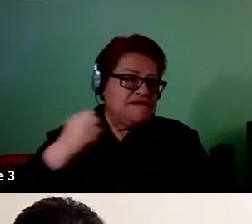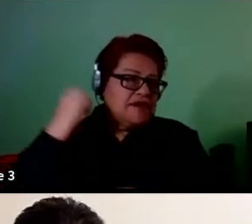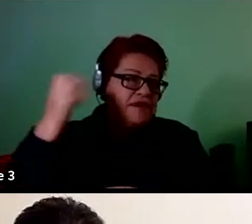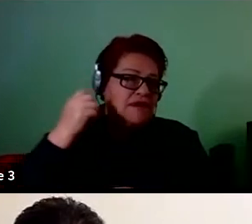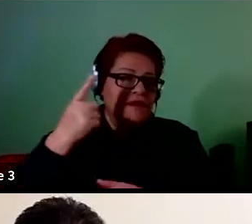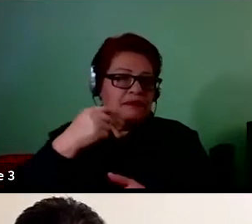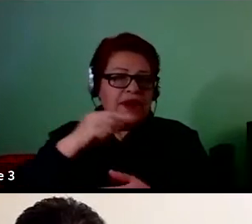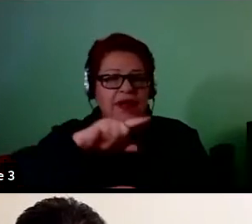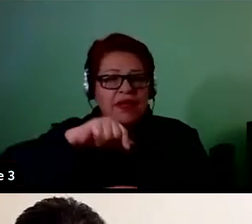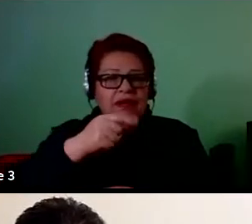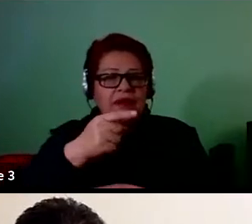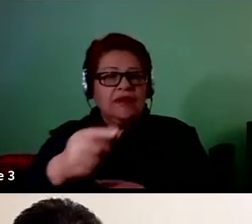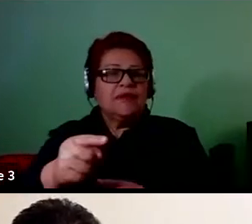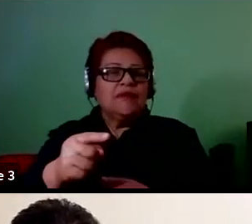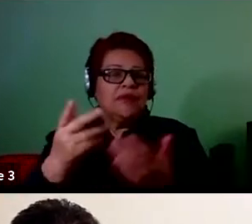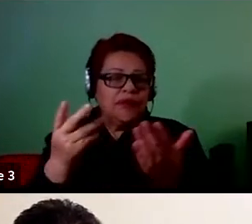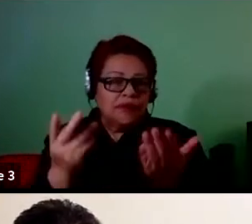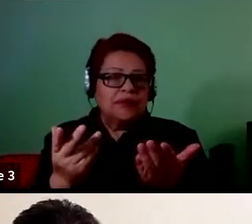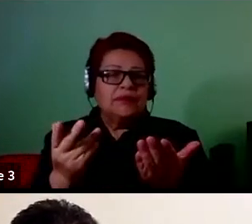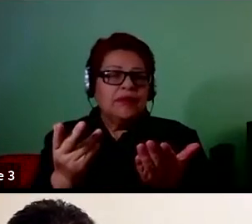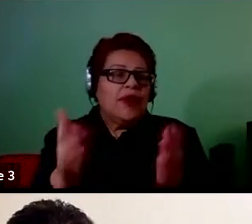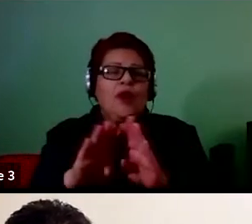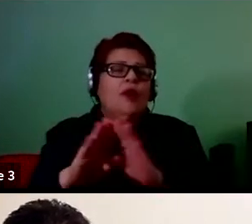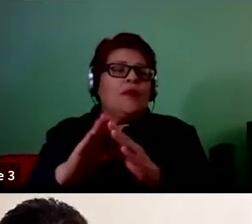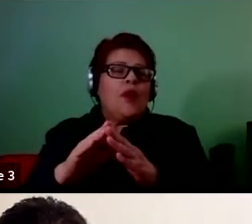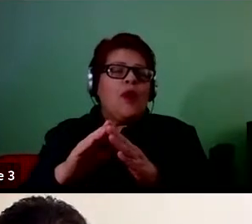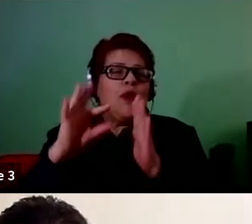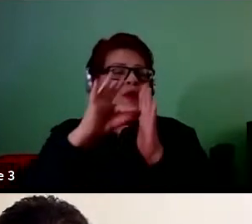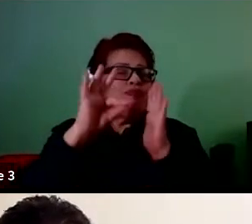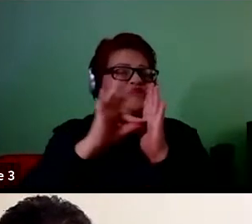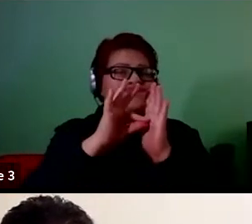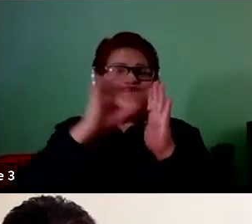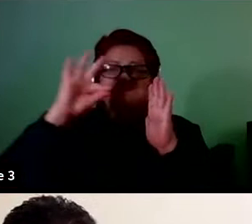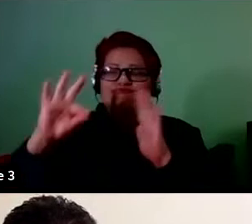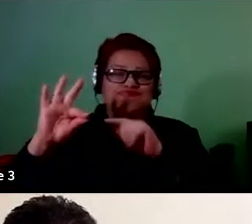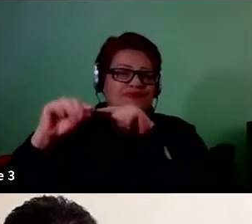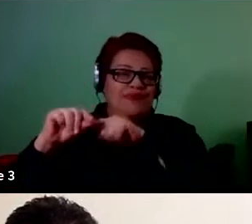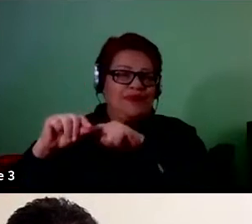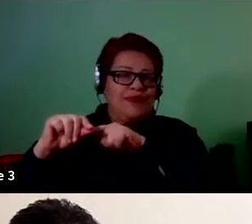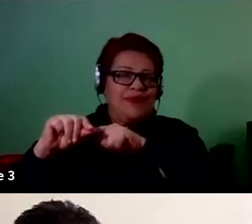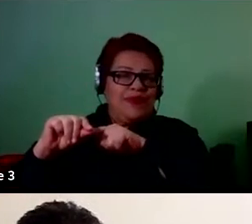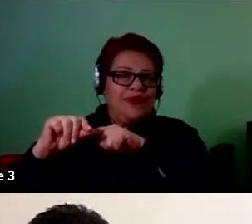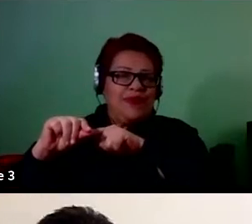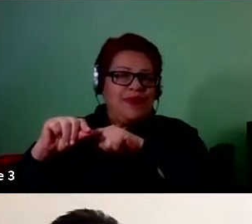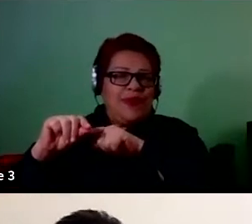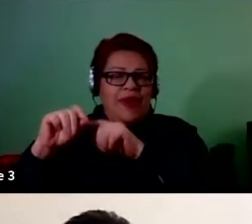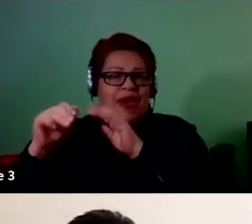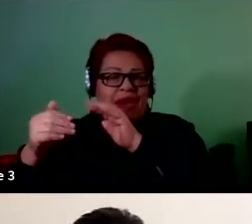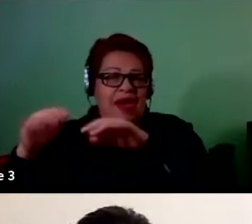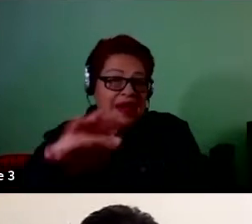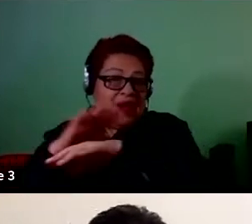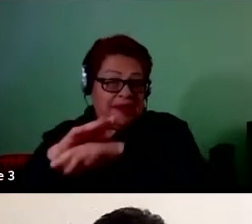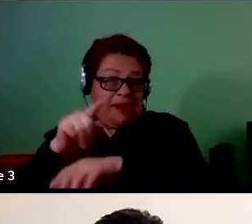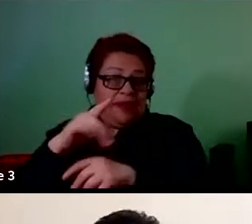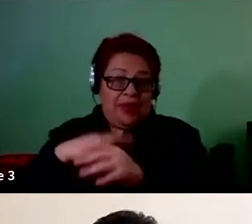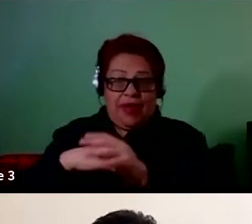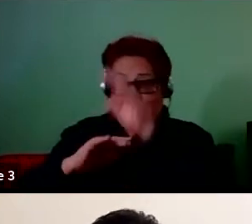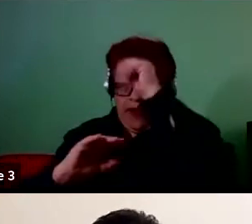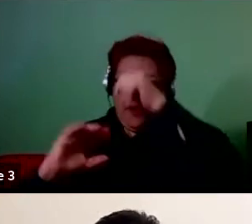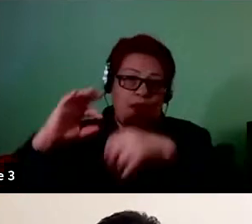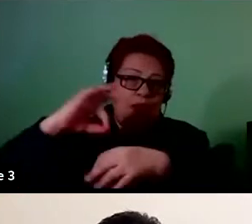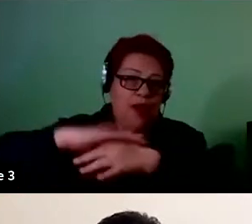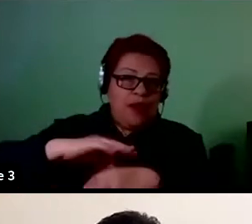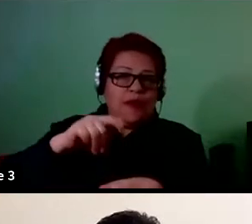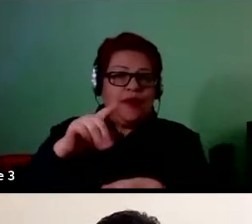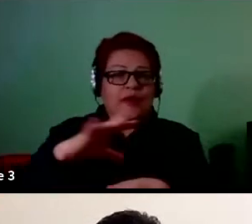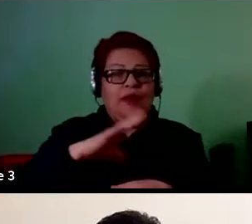para posteriormente, como si fuera una reserva, una iniciativa, ya sé que es medio raro, pero definir si se modifica en el